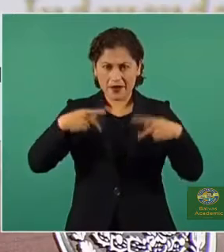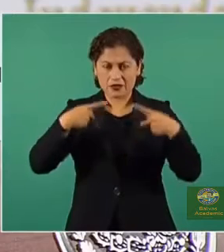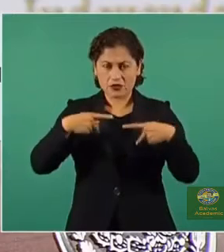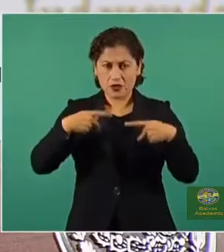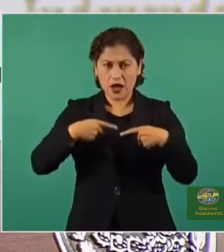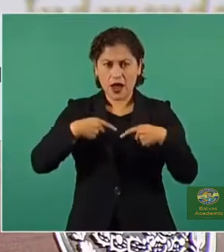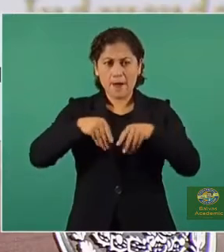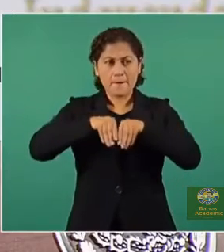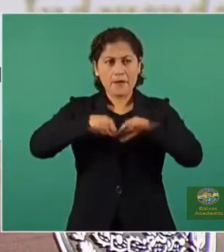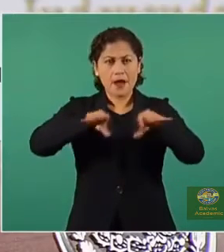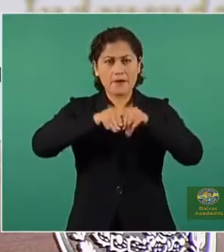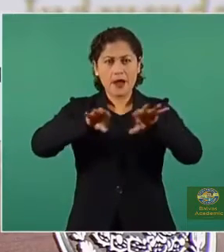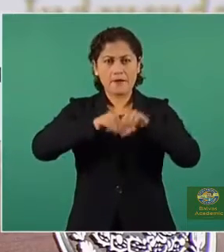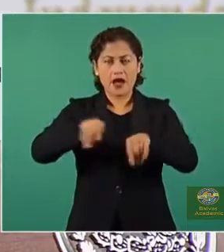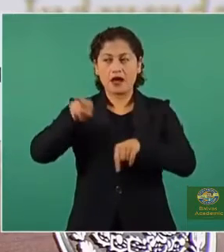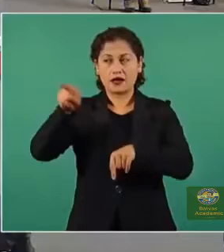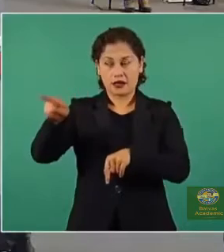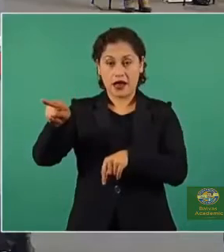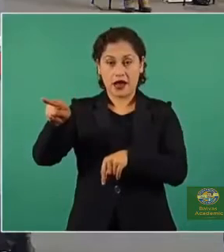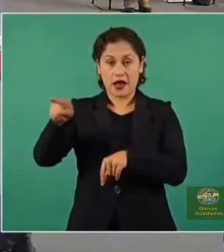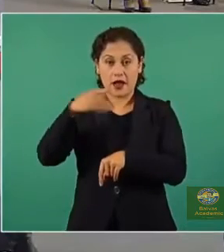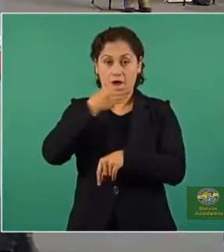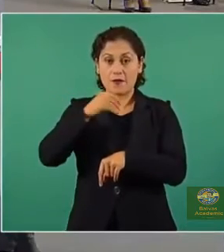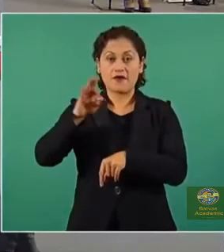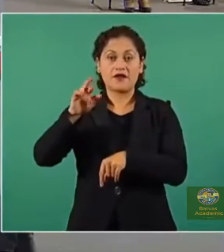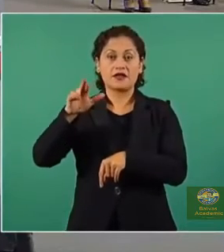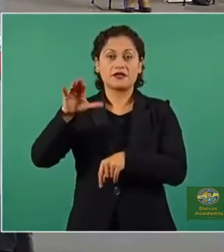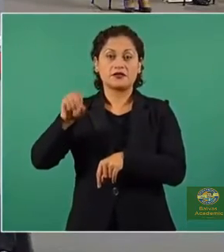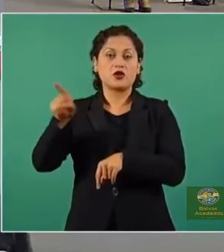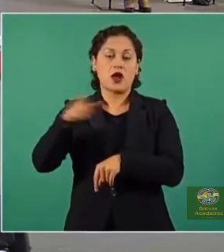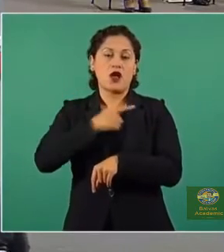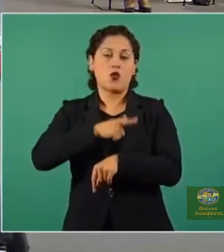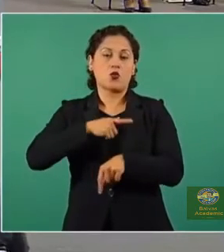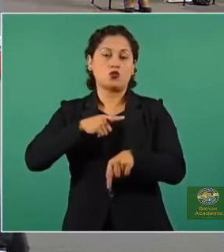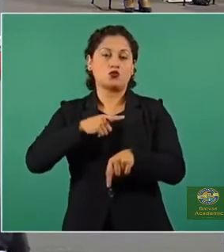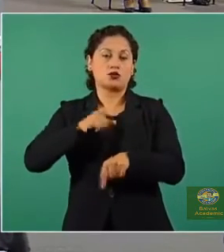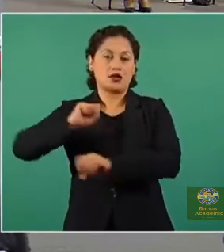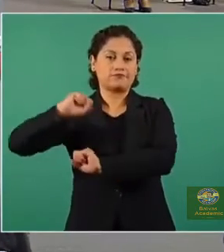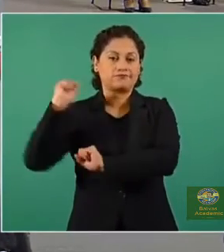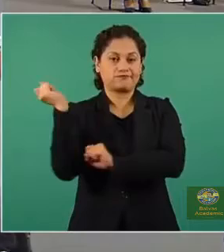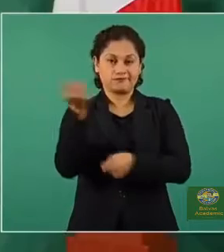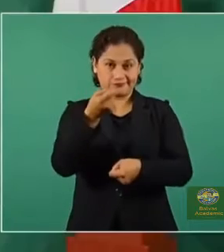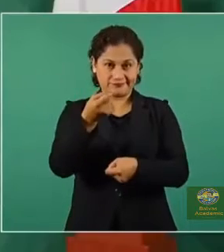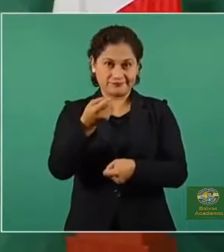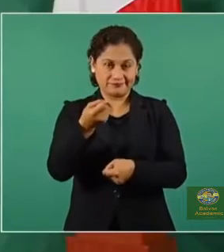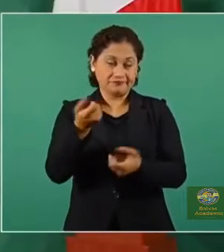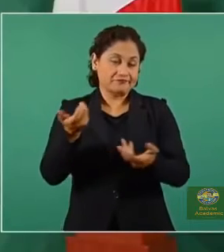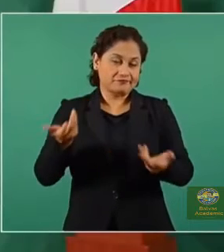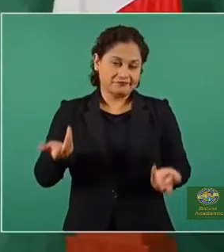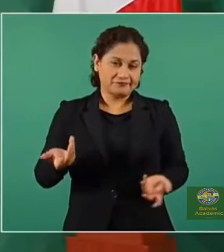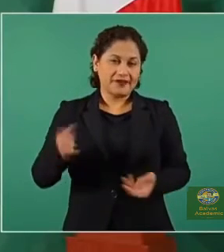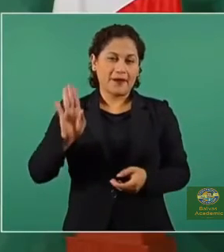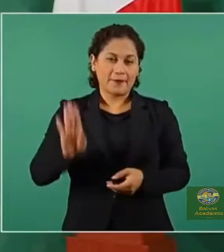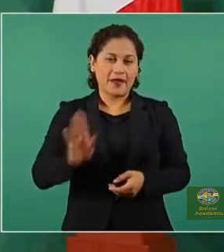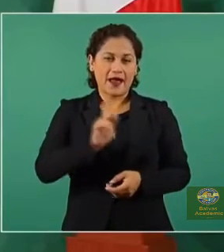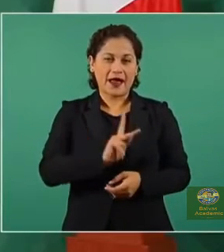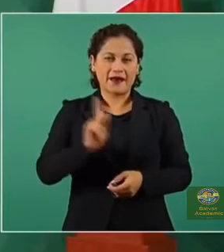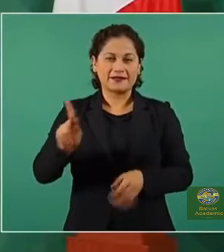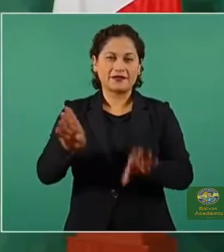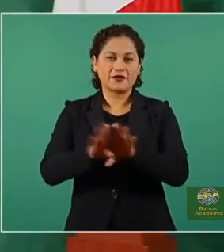A Francisco le gusta el béisbol. Es como un juego, una paliza